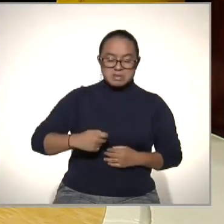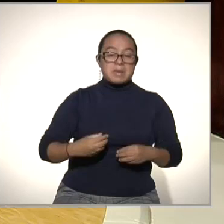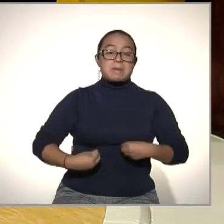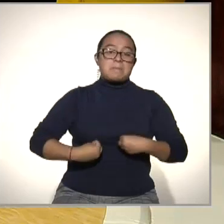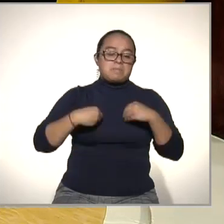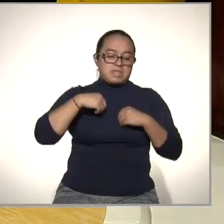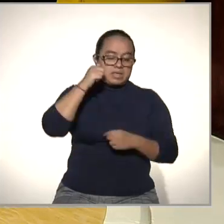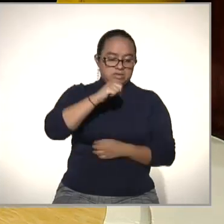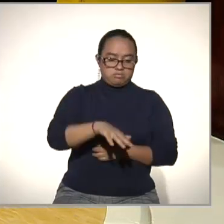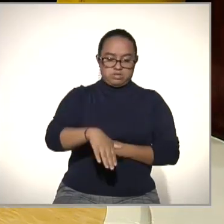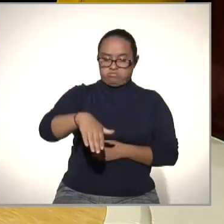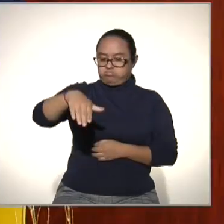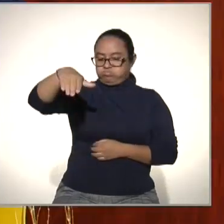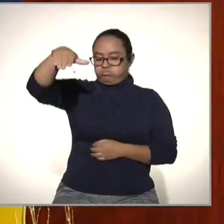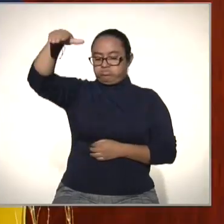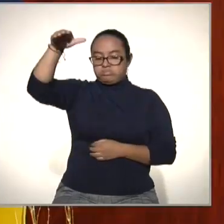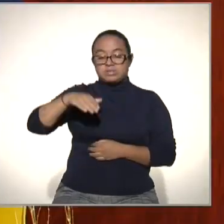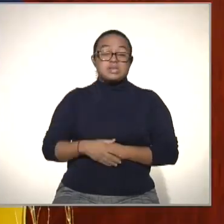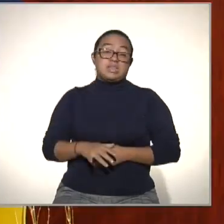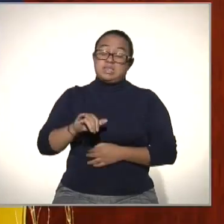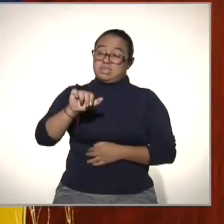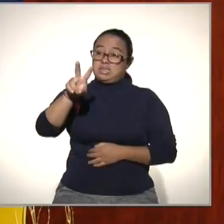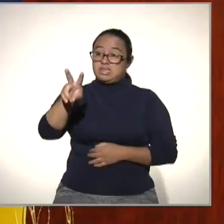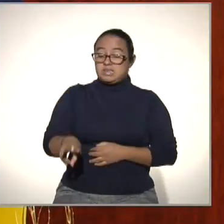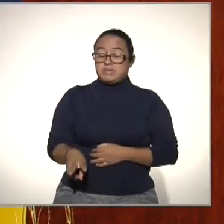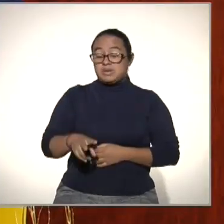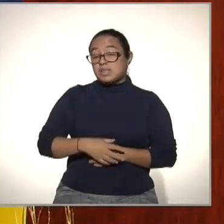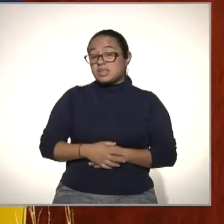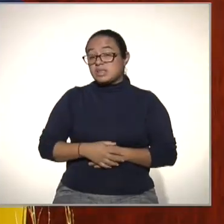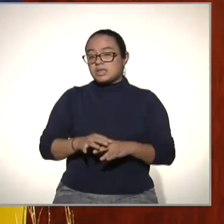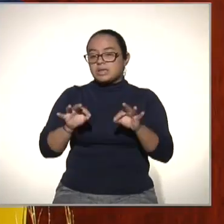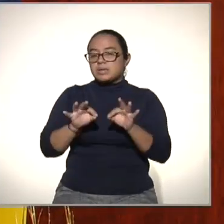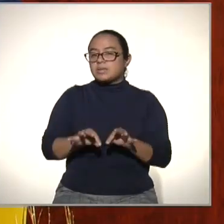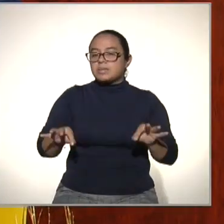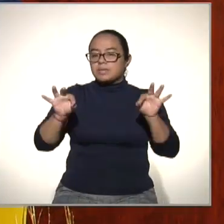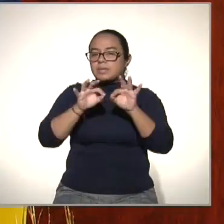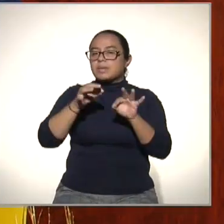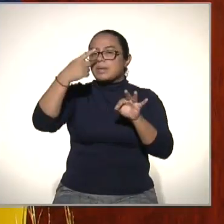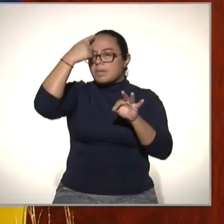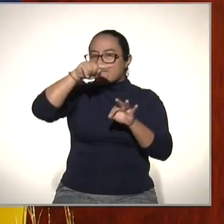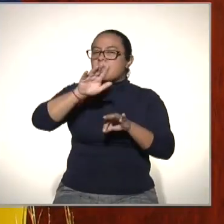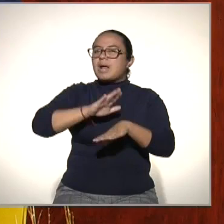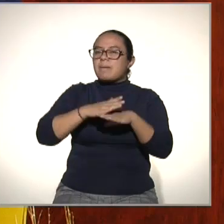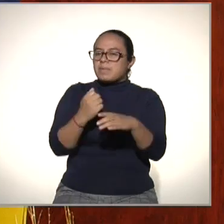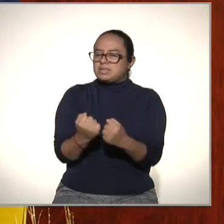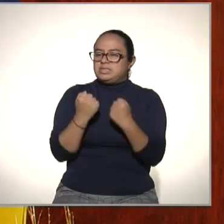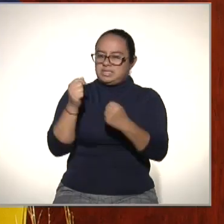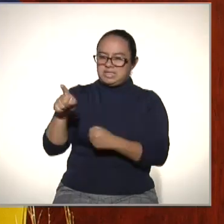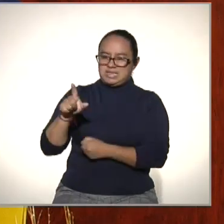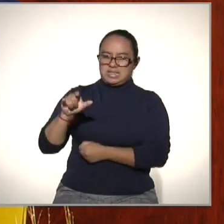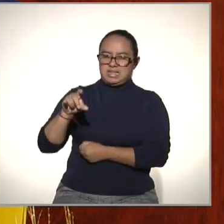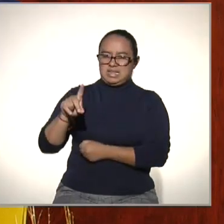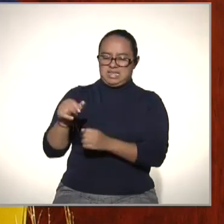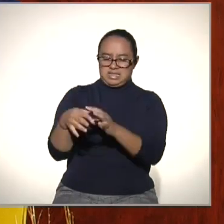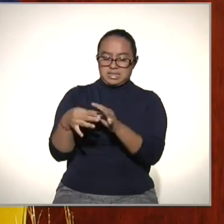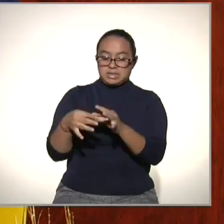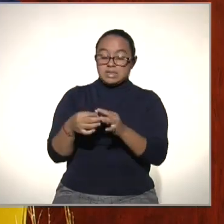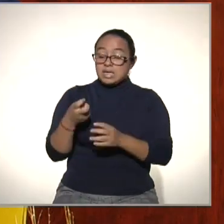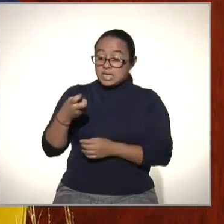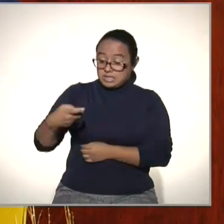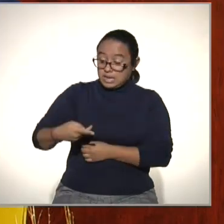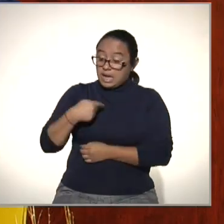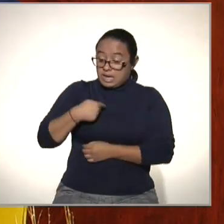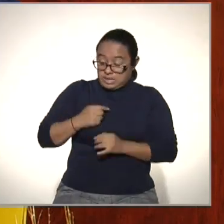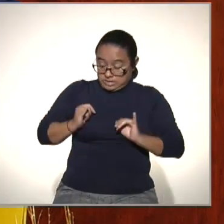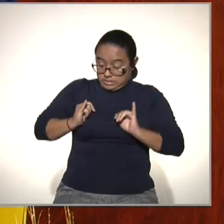vida. Totalmente, todo el tiempo. Y además algo muy importante para potenciar lo que decía Linda es que esa pregunta nunca es